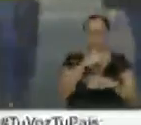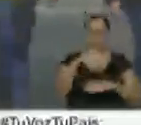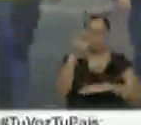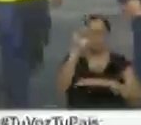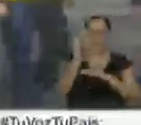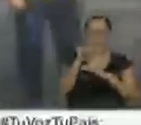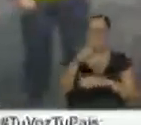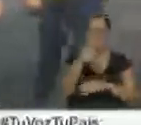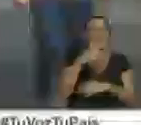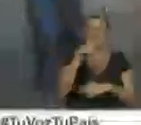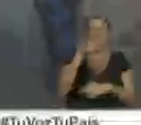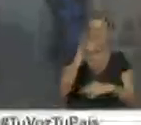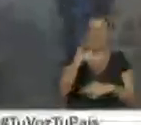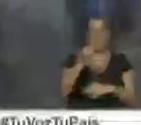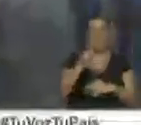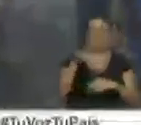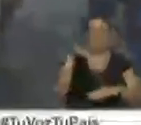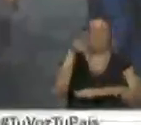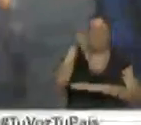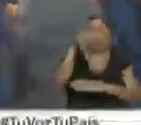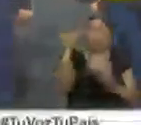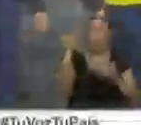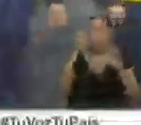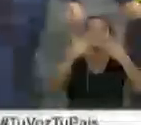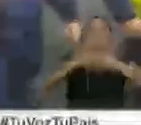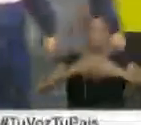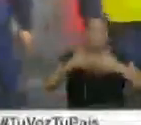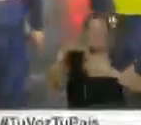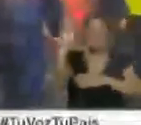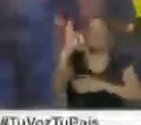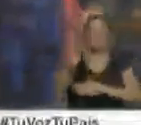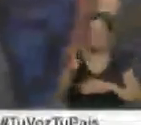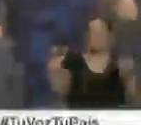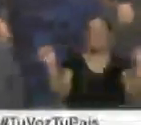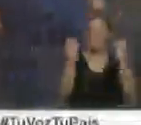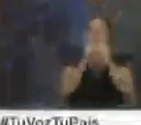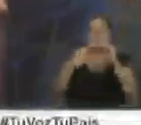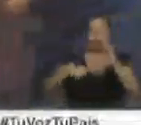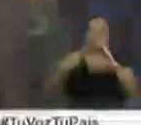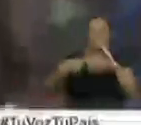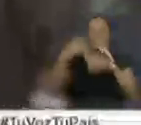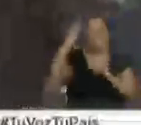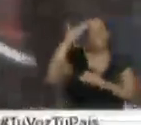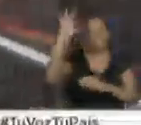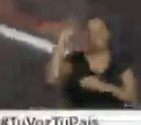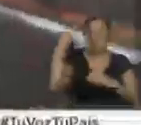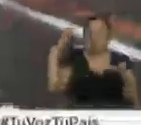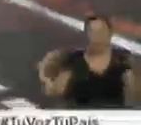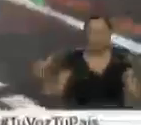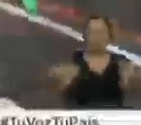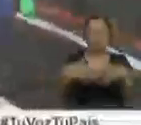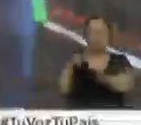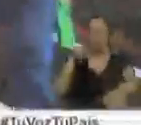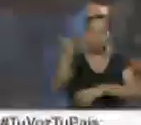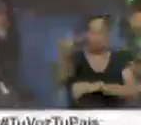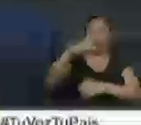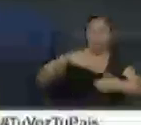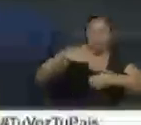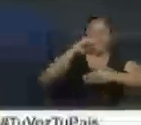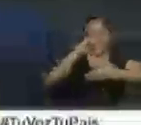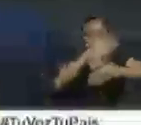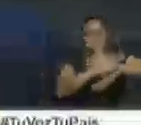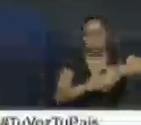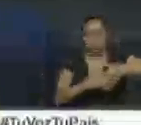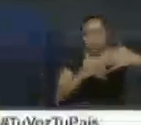Avión Legacy es un avión de Embraer, brasilero. El Falcon es un avión francés. El avión Legacy es un avión para vuelos regionales, Sudamérica,